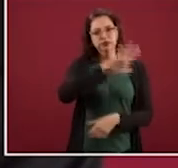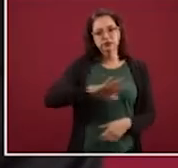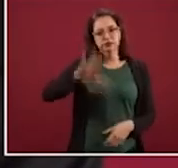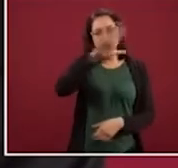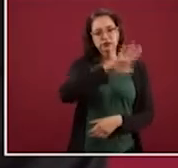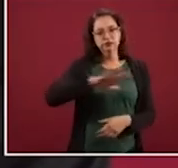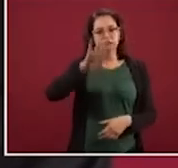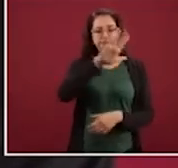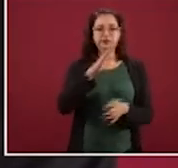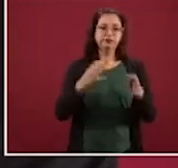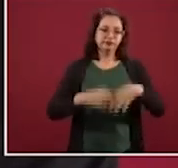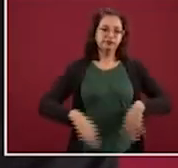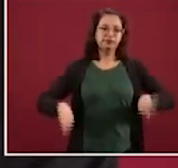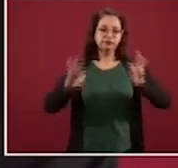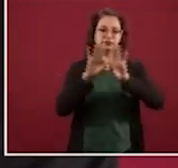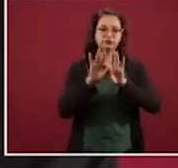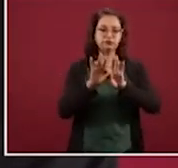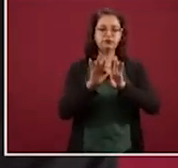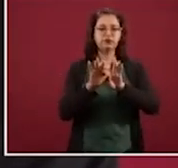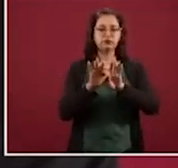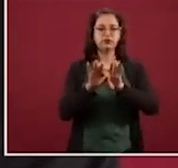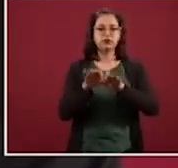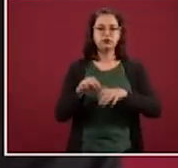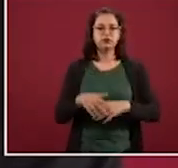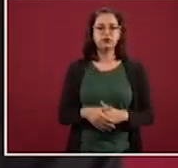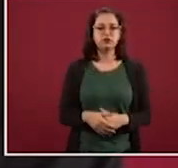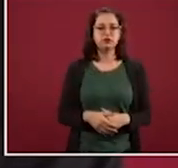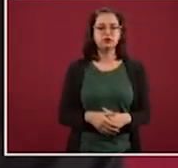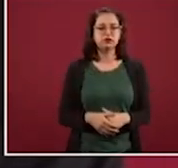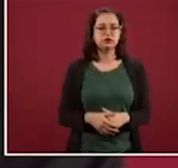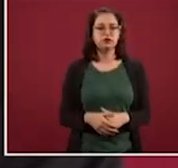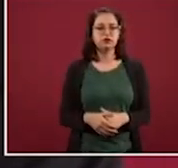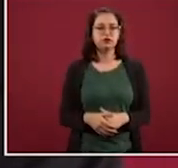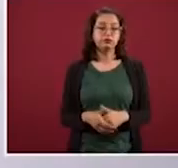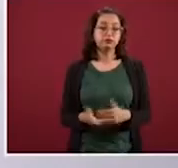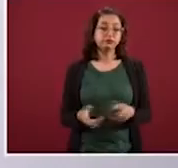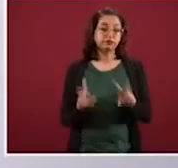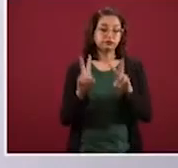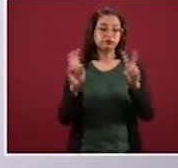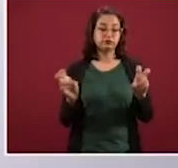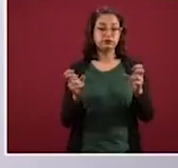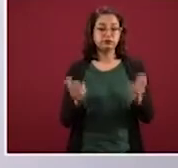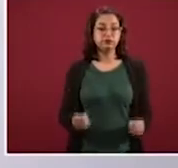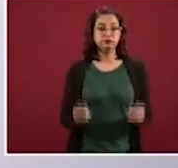muy importante en lo comercial